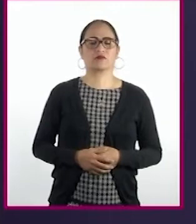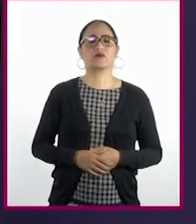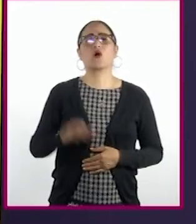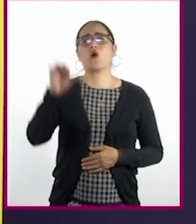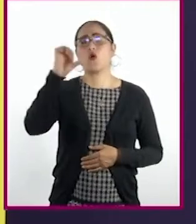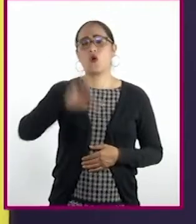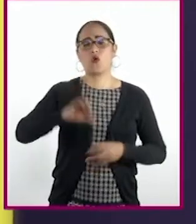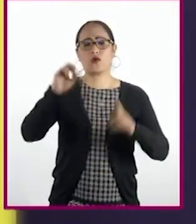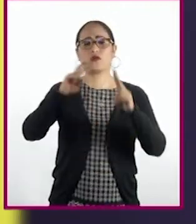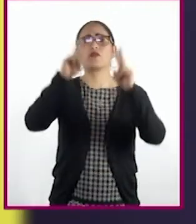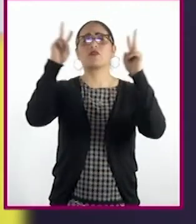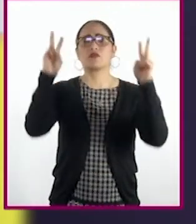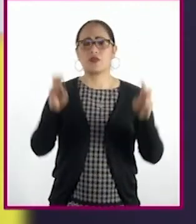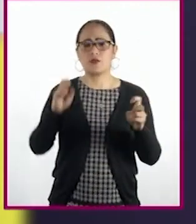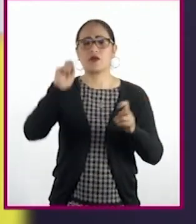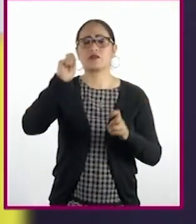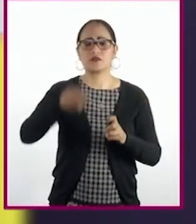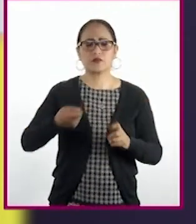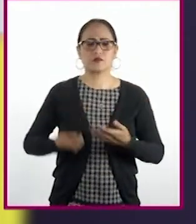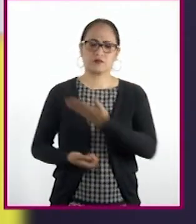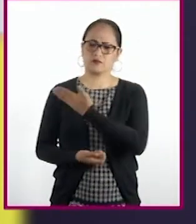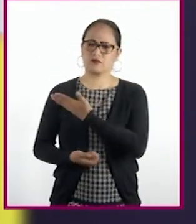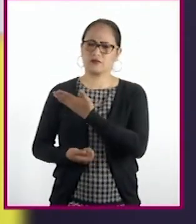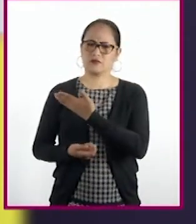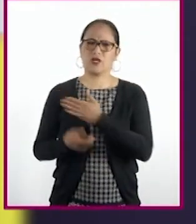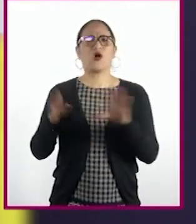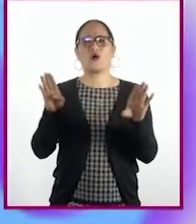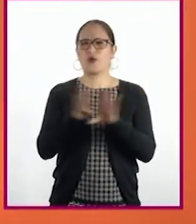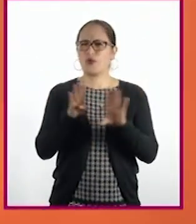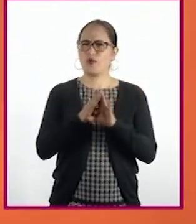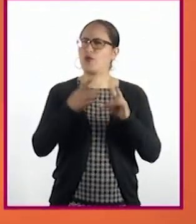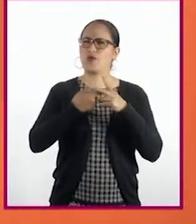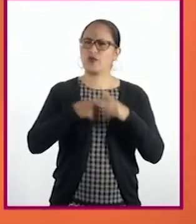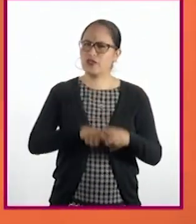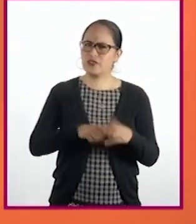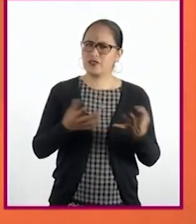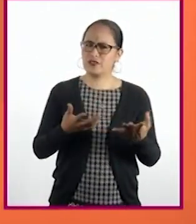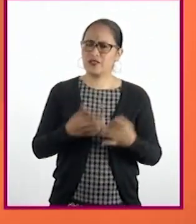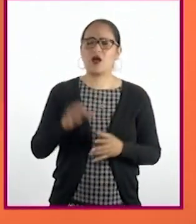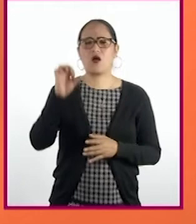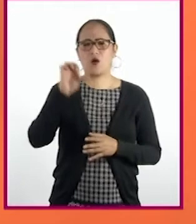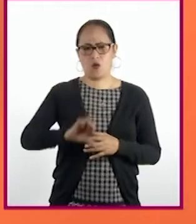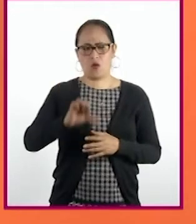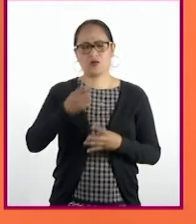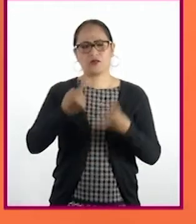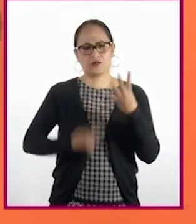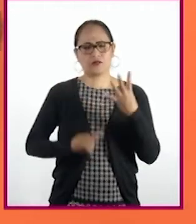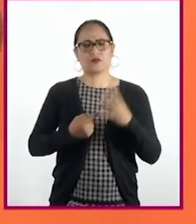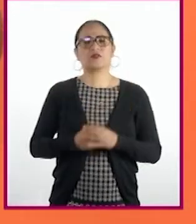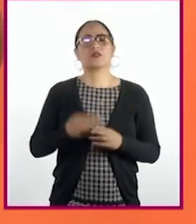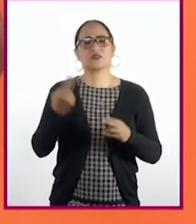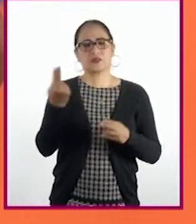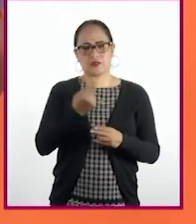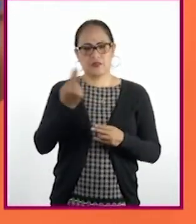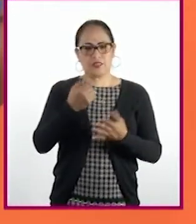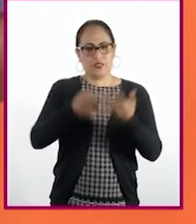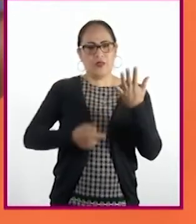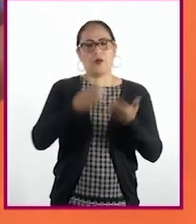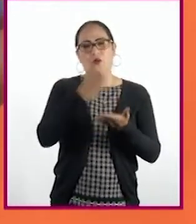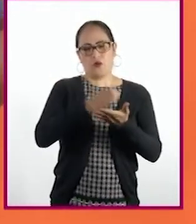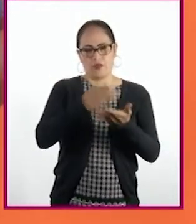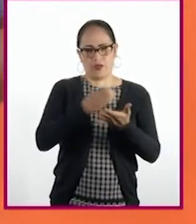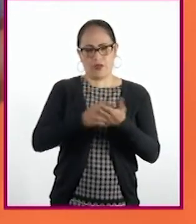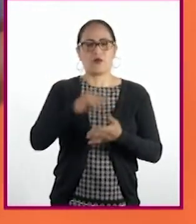tratar es cómo iniciar nuestro proceso técnico. En esta sesión necesitarán su libreta de